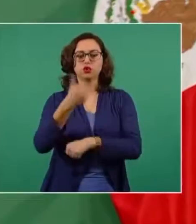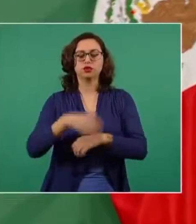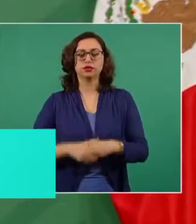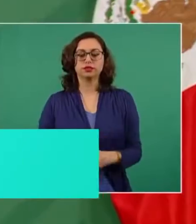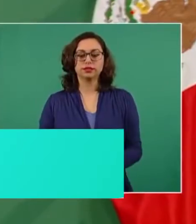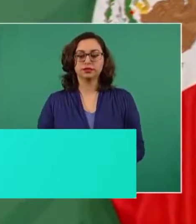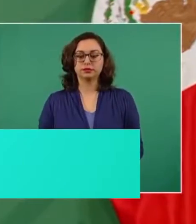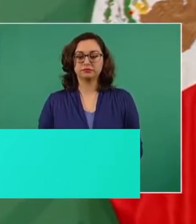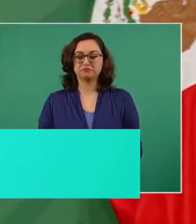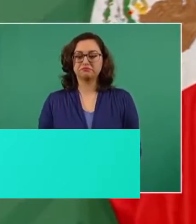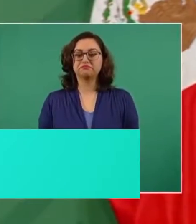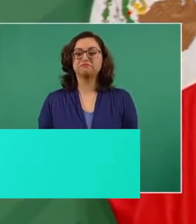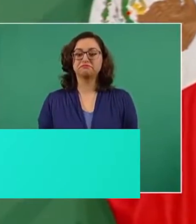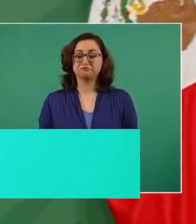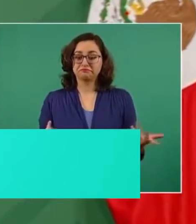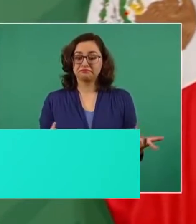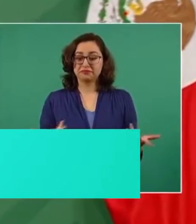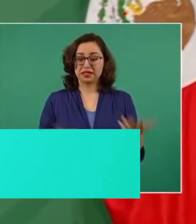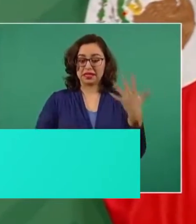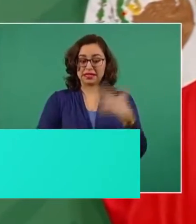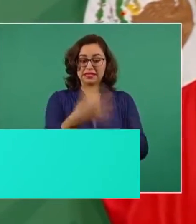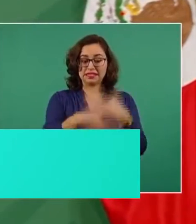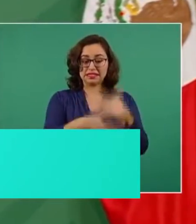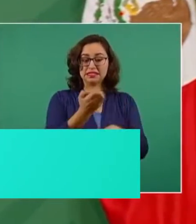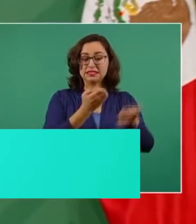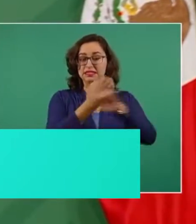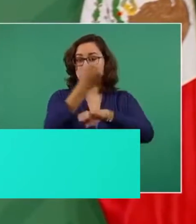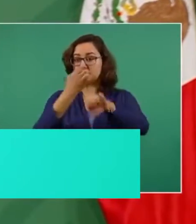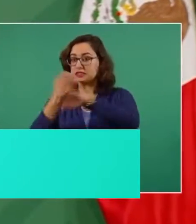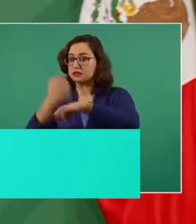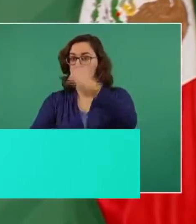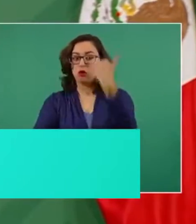locales. 11 de 15.